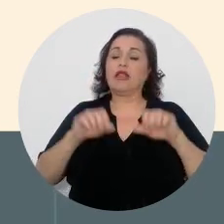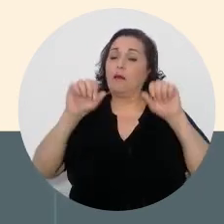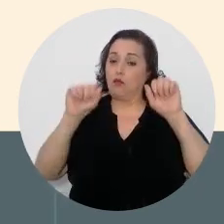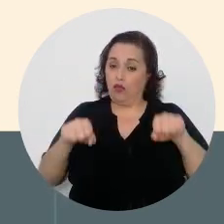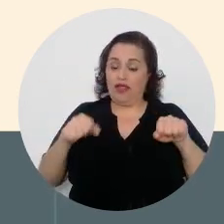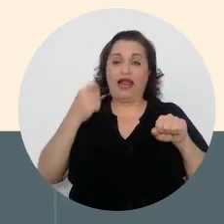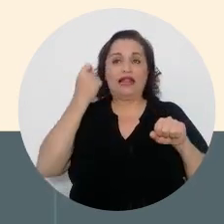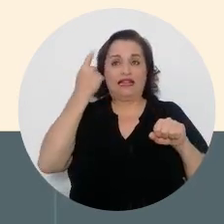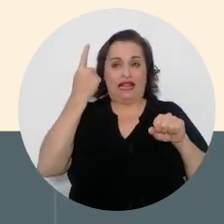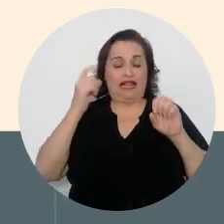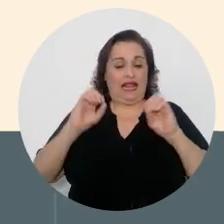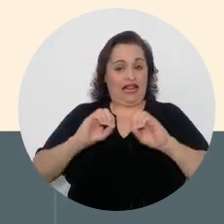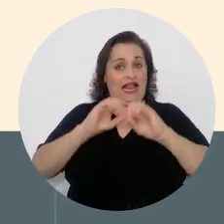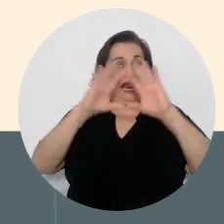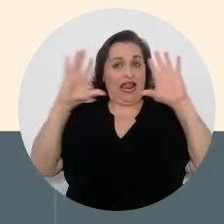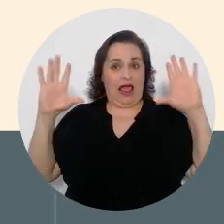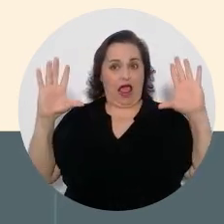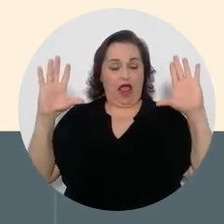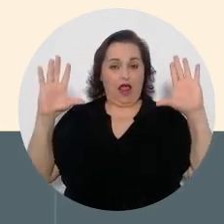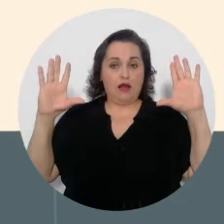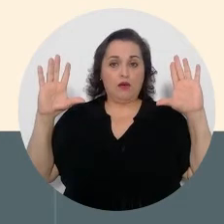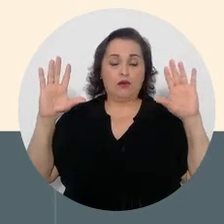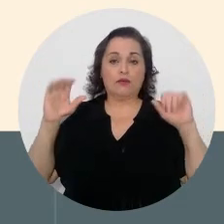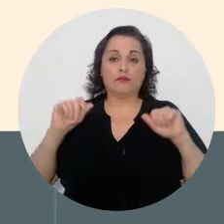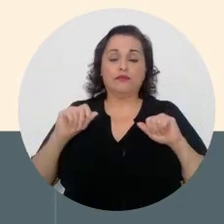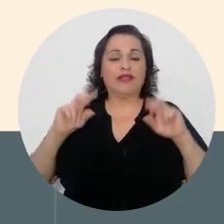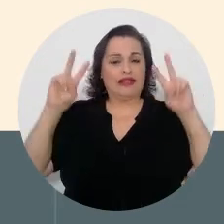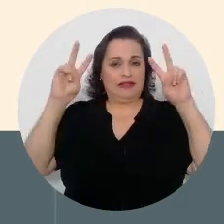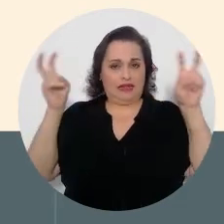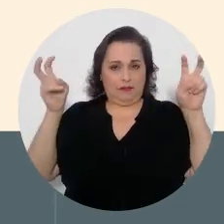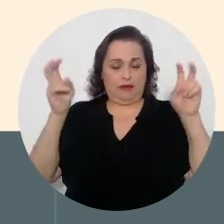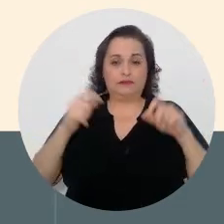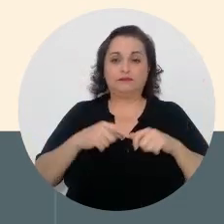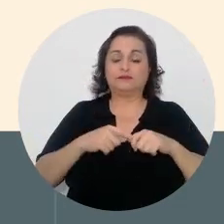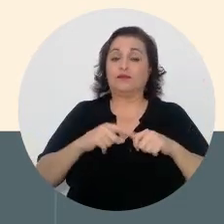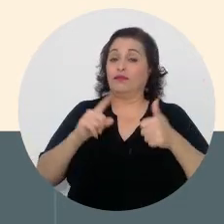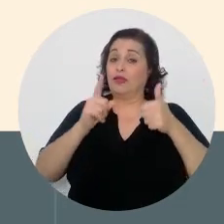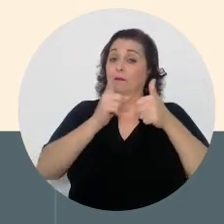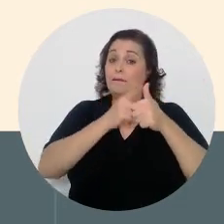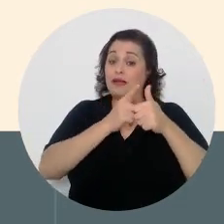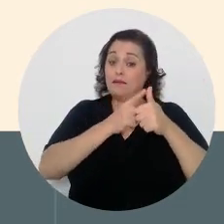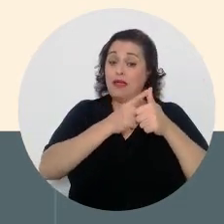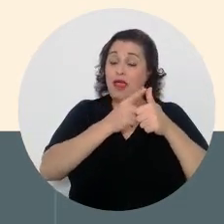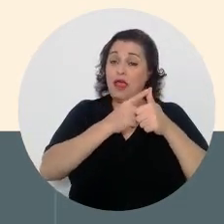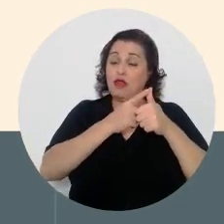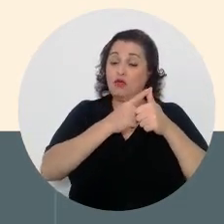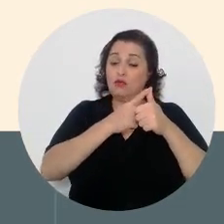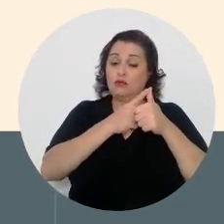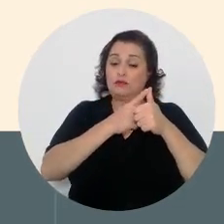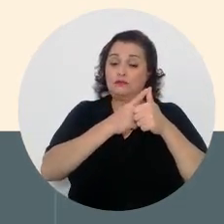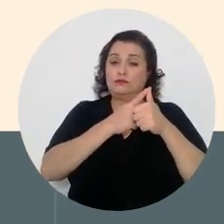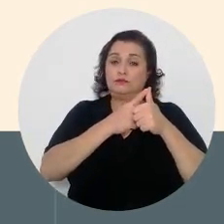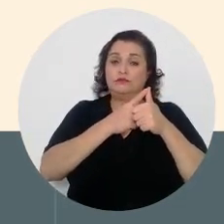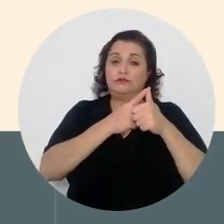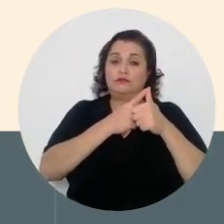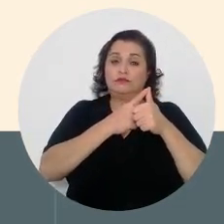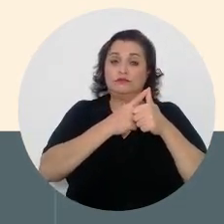poder entender claramente el tema. El primero viene a ser